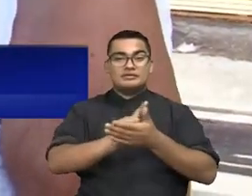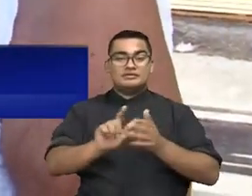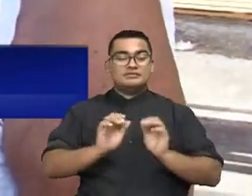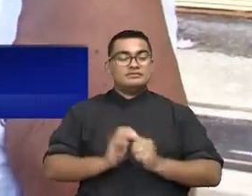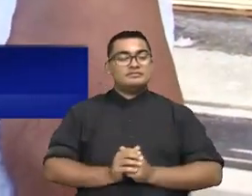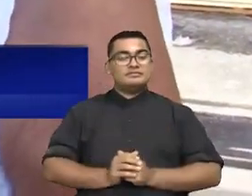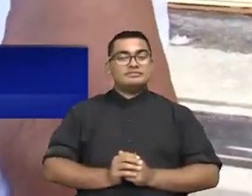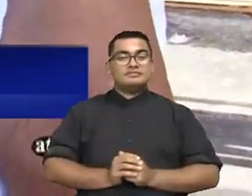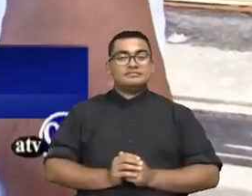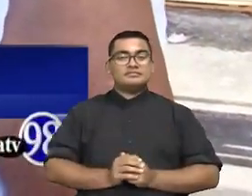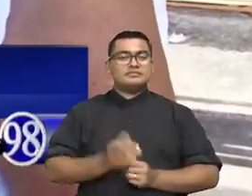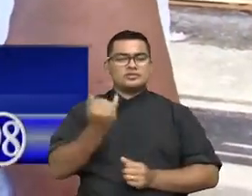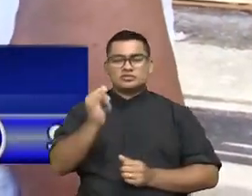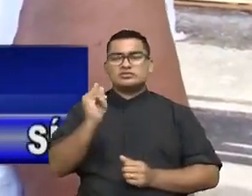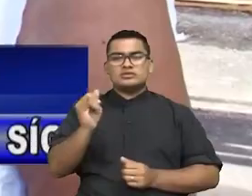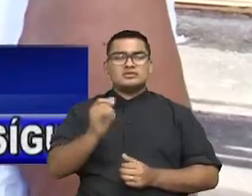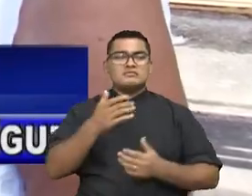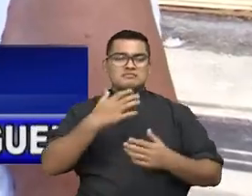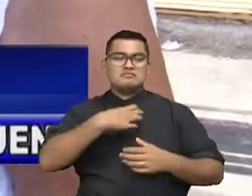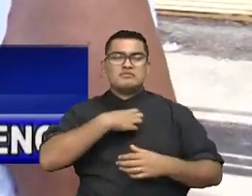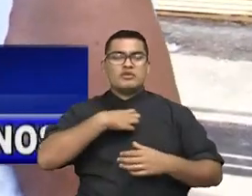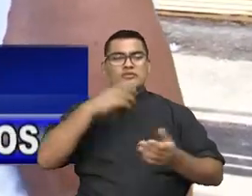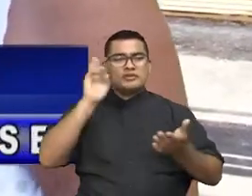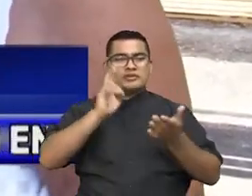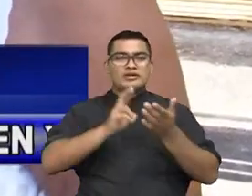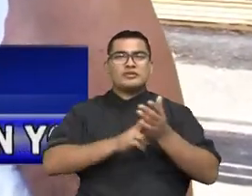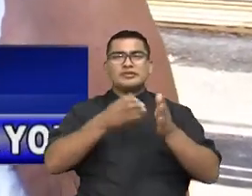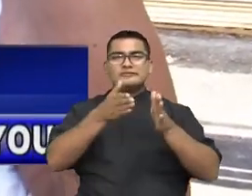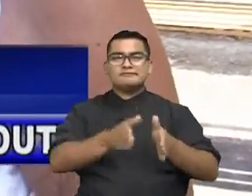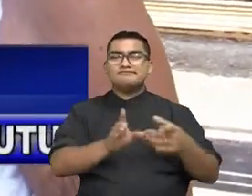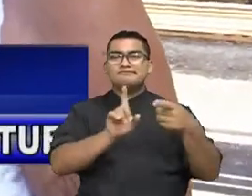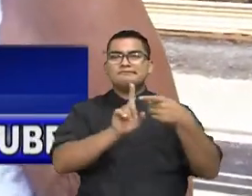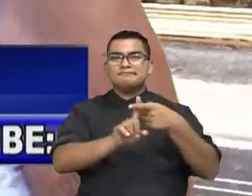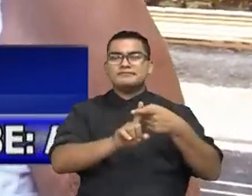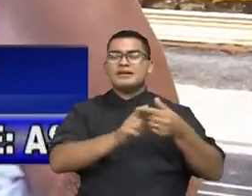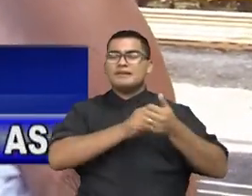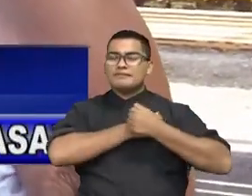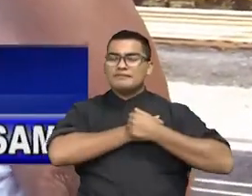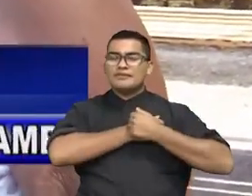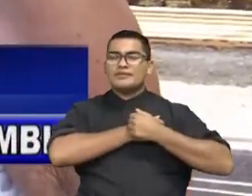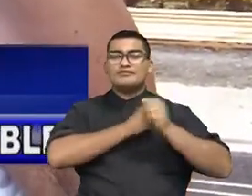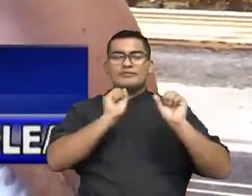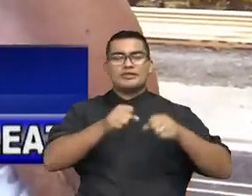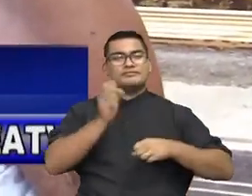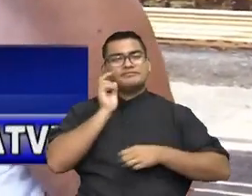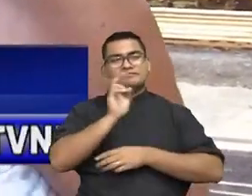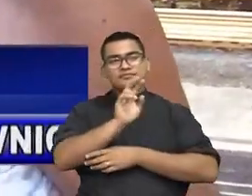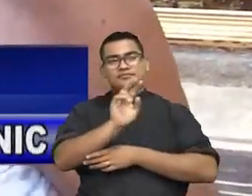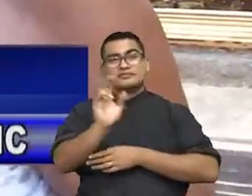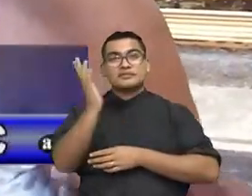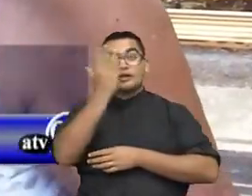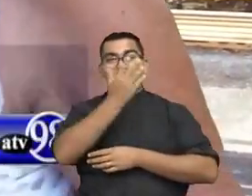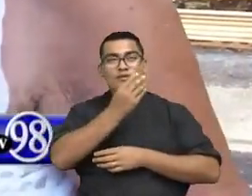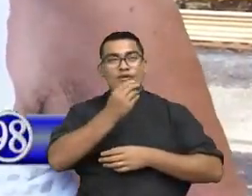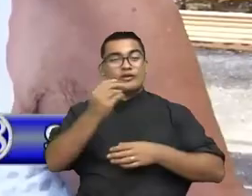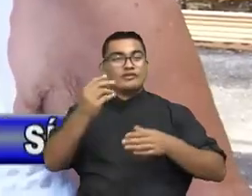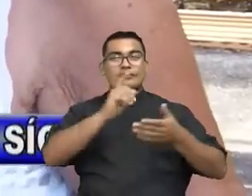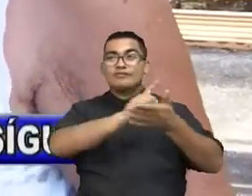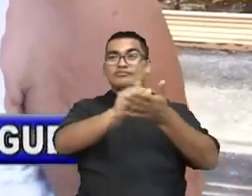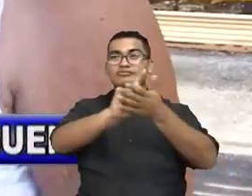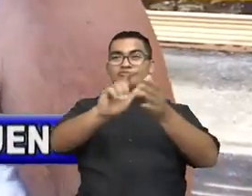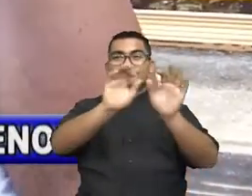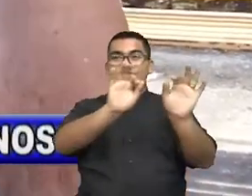se merece. Claro, se merece la memoria de nuestros difuntos, que se vea bonito el frente a donde todo,